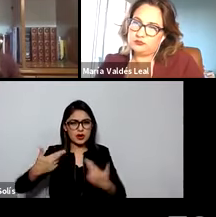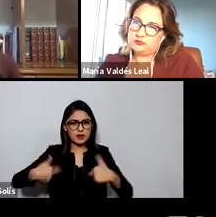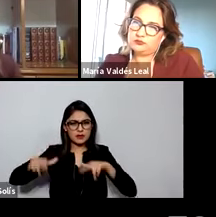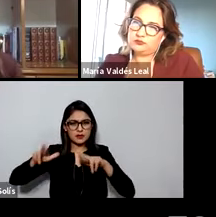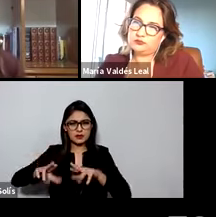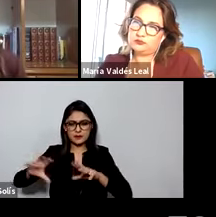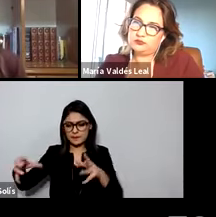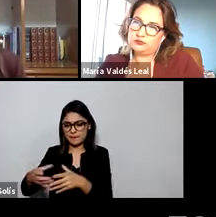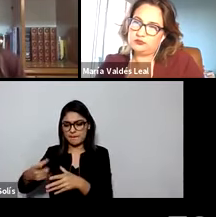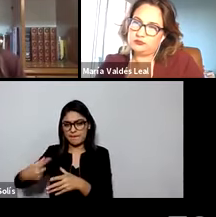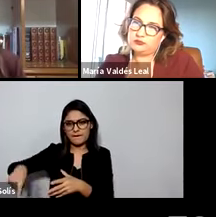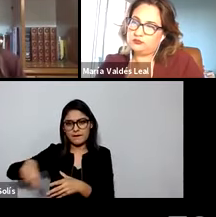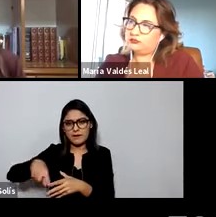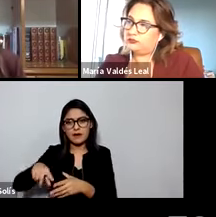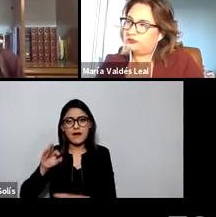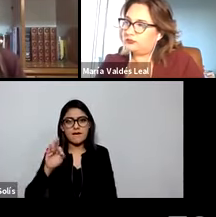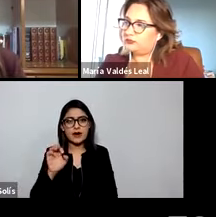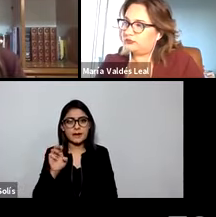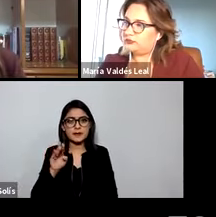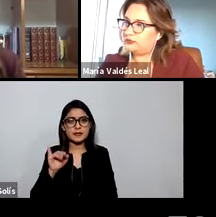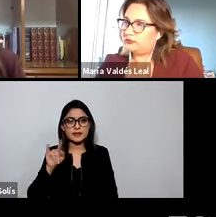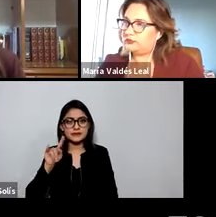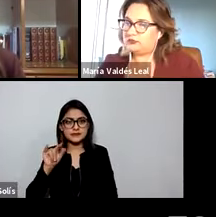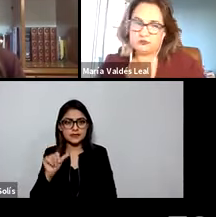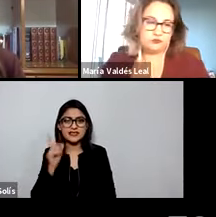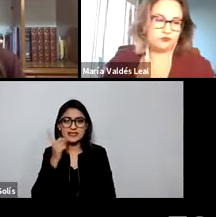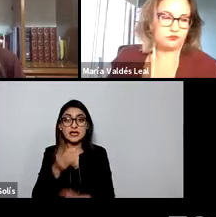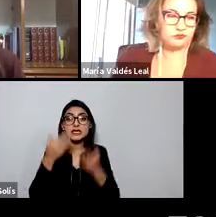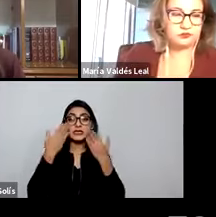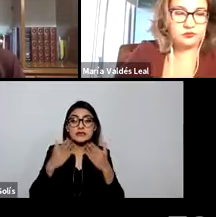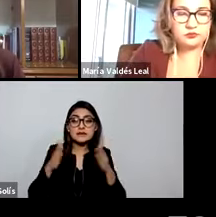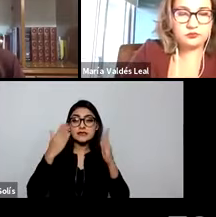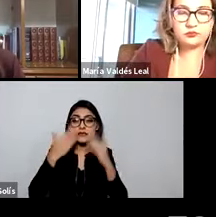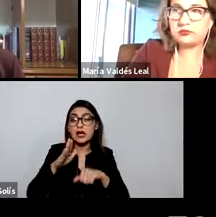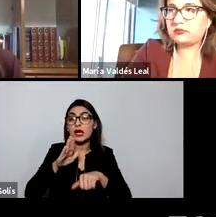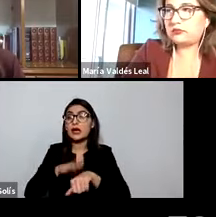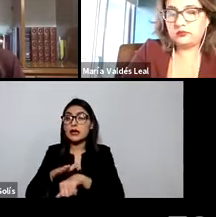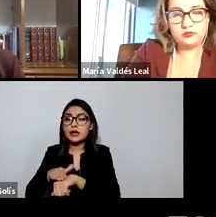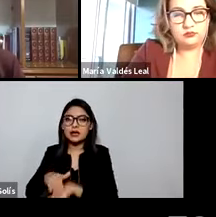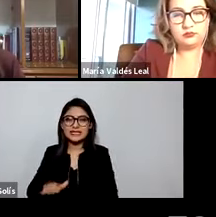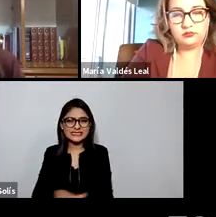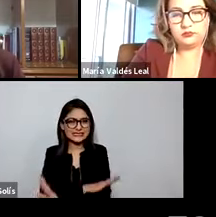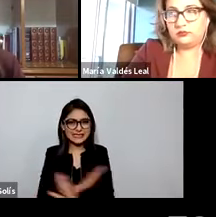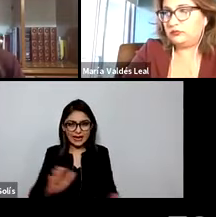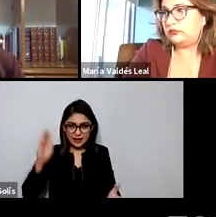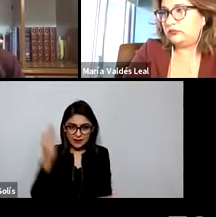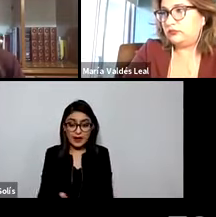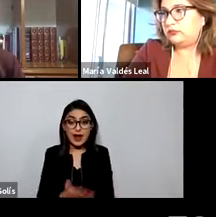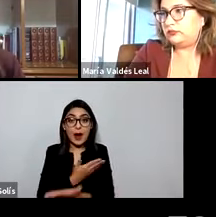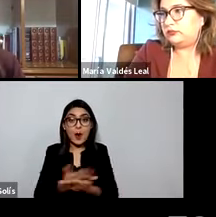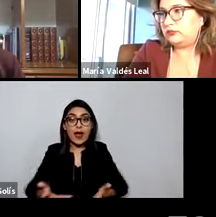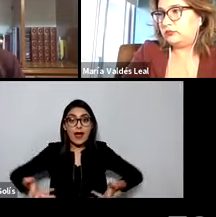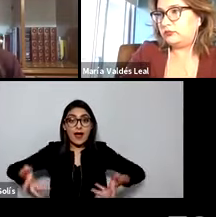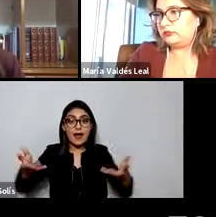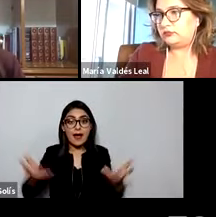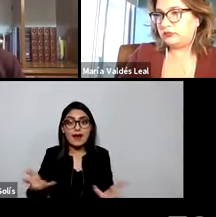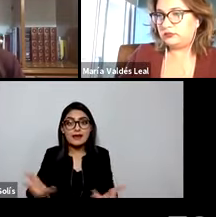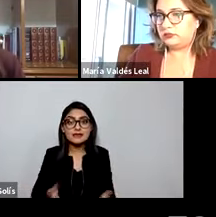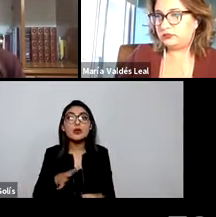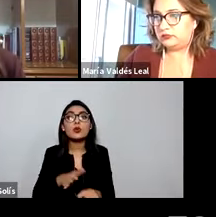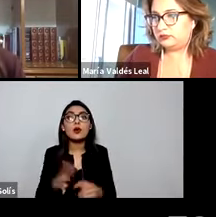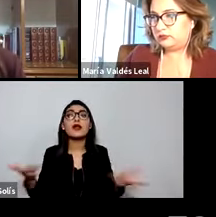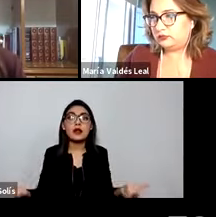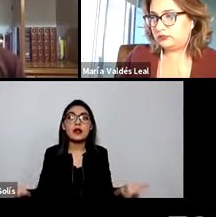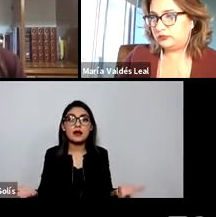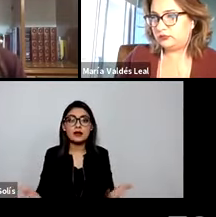colectiva feminista que ya bastaba de sensibilización, ¿no? O sea, ¿qué acciones reales ahora se esperan